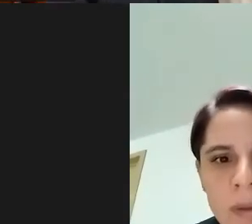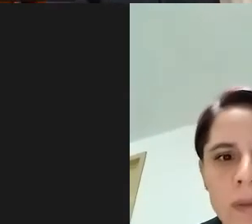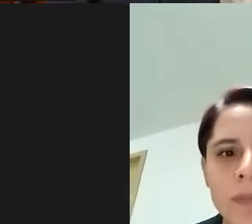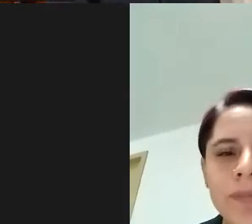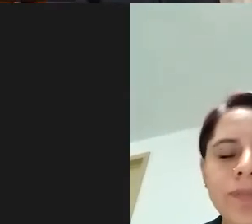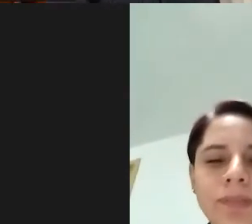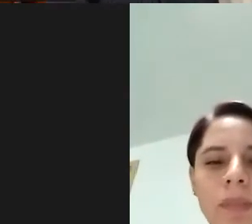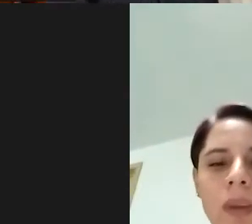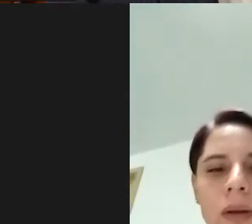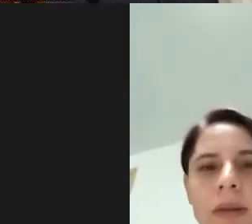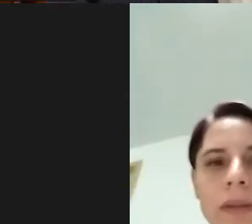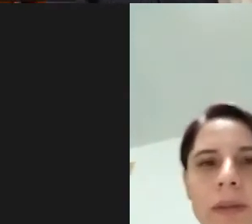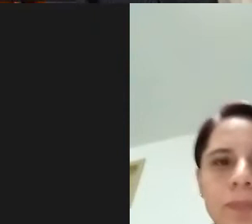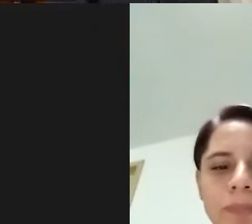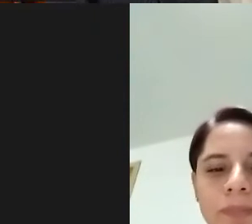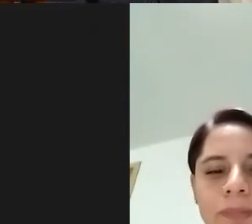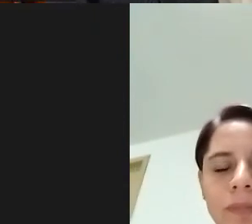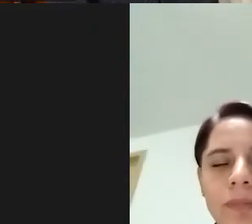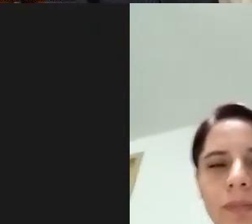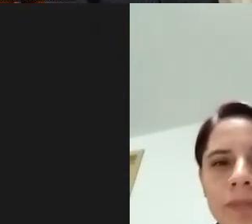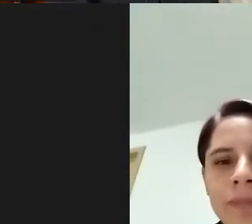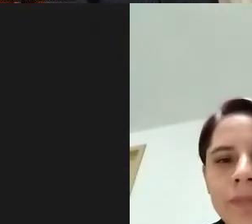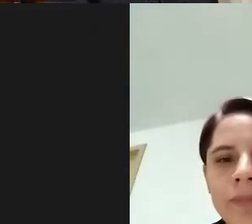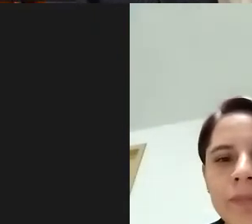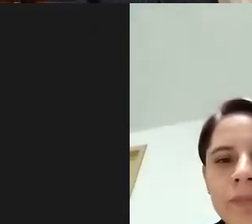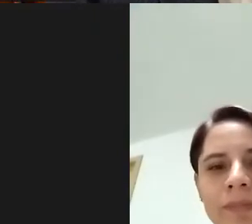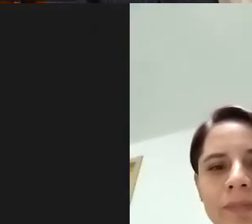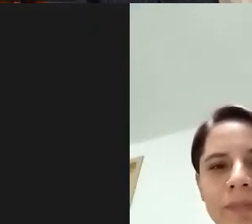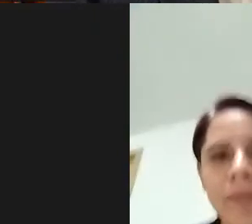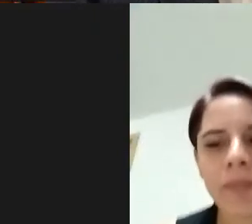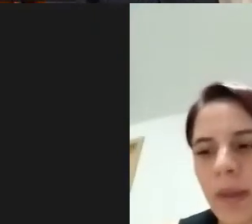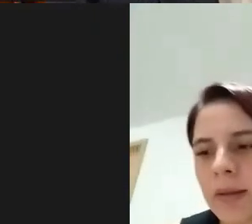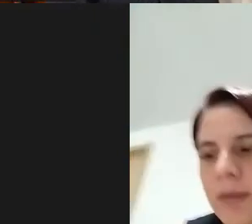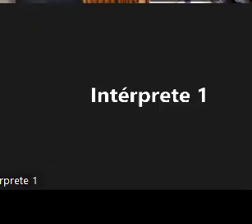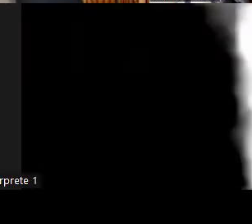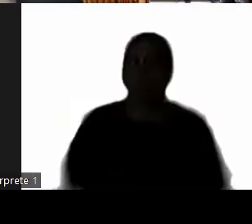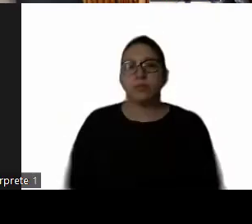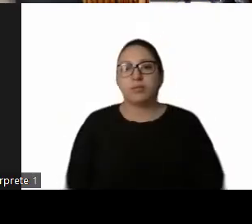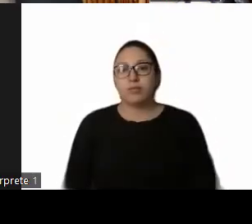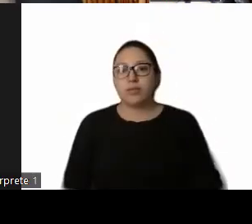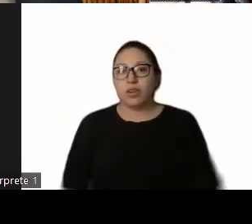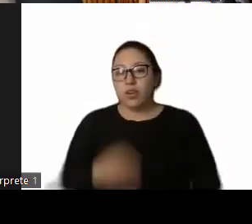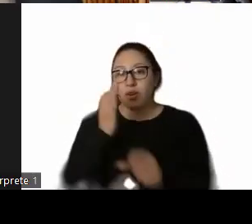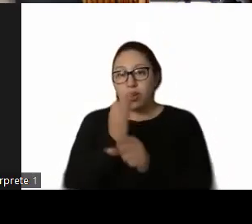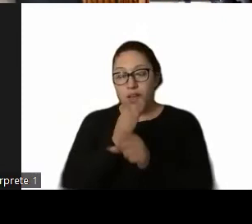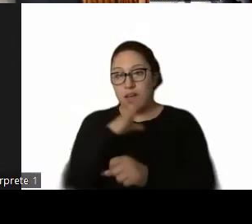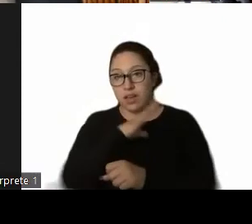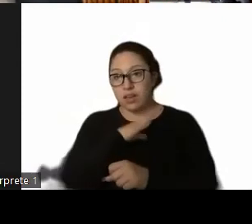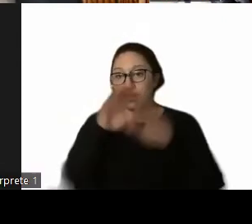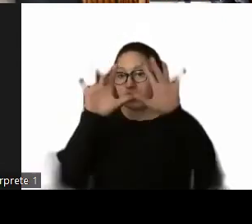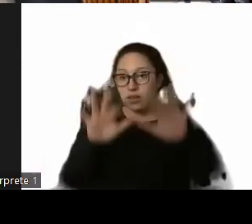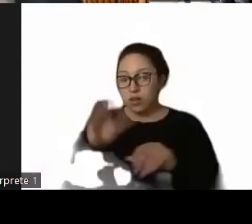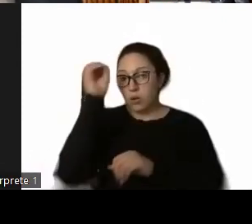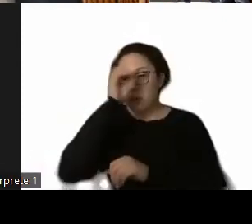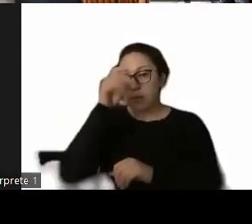cuenta pues de qué puede tratar la iniciativa de la diputada, pero estamos opinando a ciegas. No sabemos qué es lo que dice porque el cuerpo del